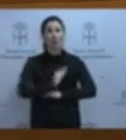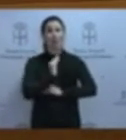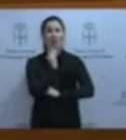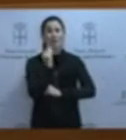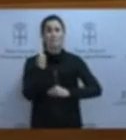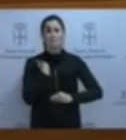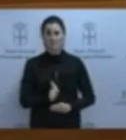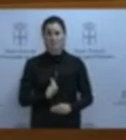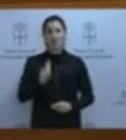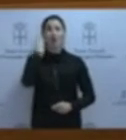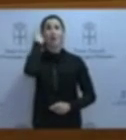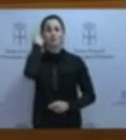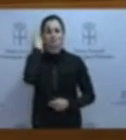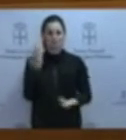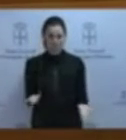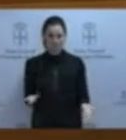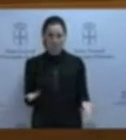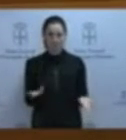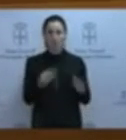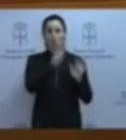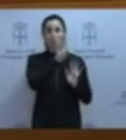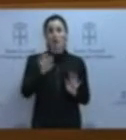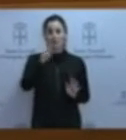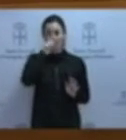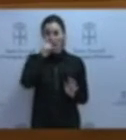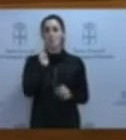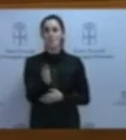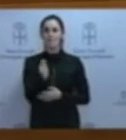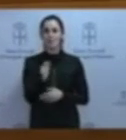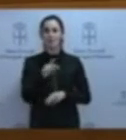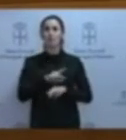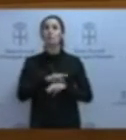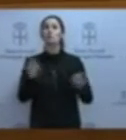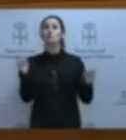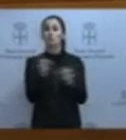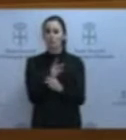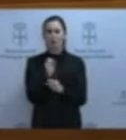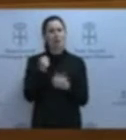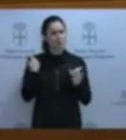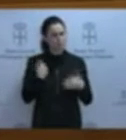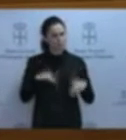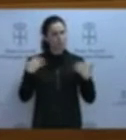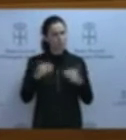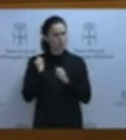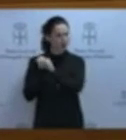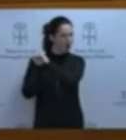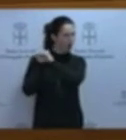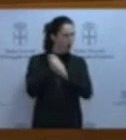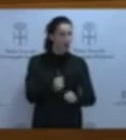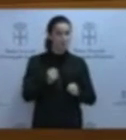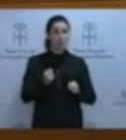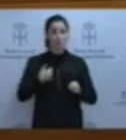retiro? 40 años cotizados son muchos años, y se lo dice alguien que solo